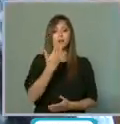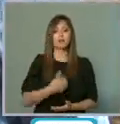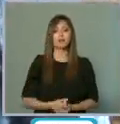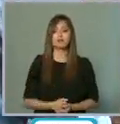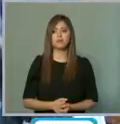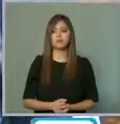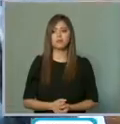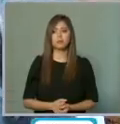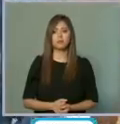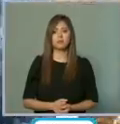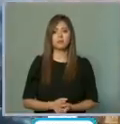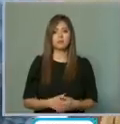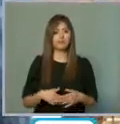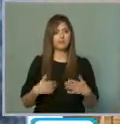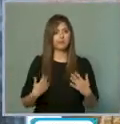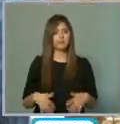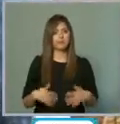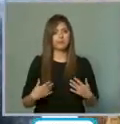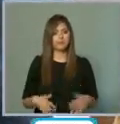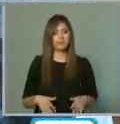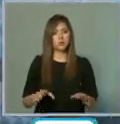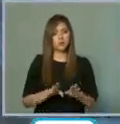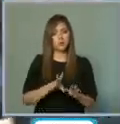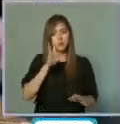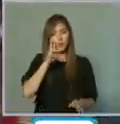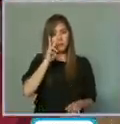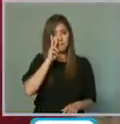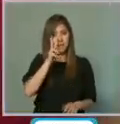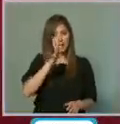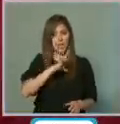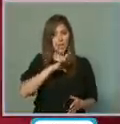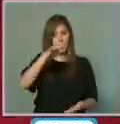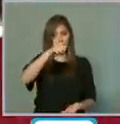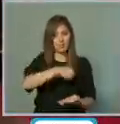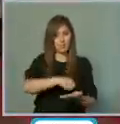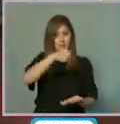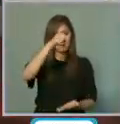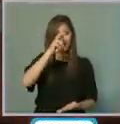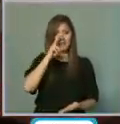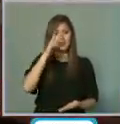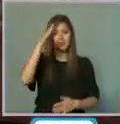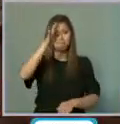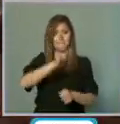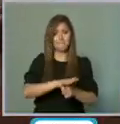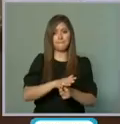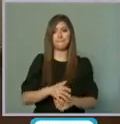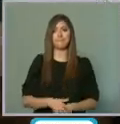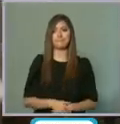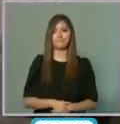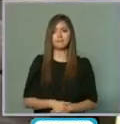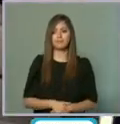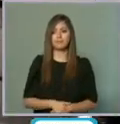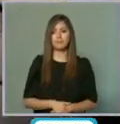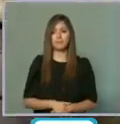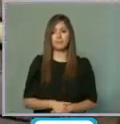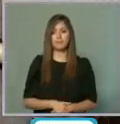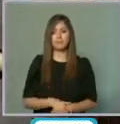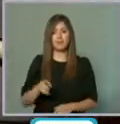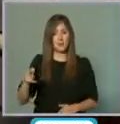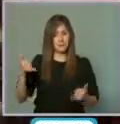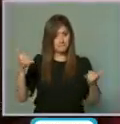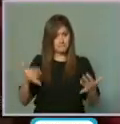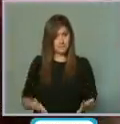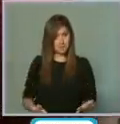menos. ¿Cómo la ve, tío Alberto? Y tiene su tapa, lo podemos... A ver, ¿no pesa o sí